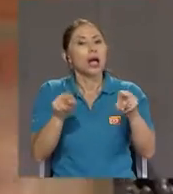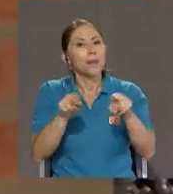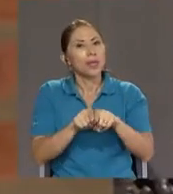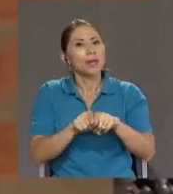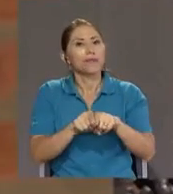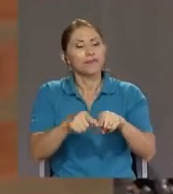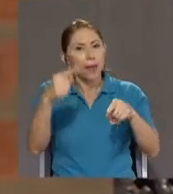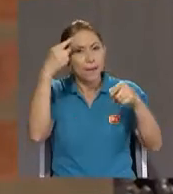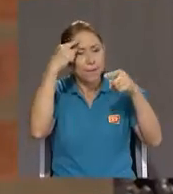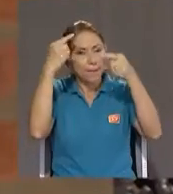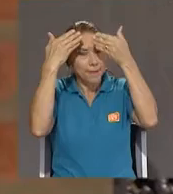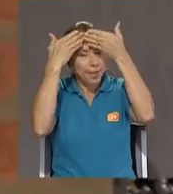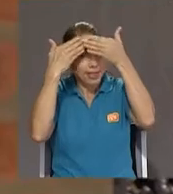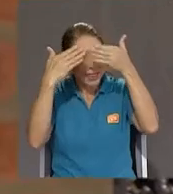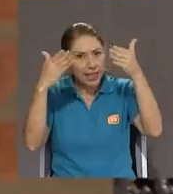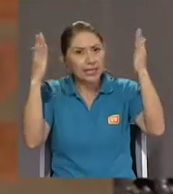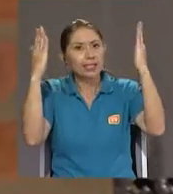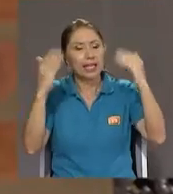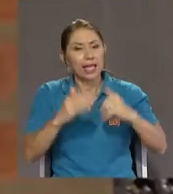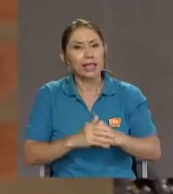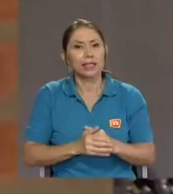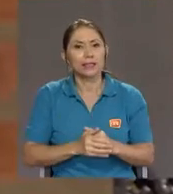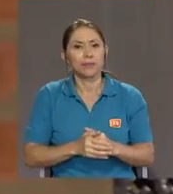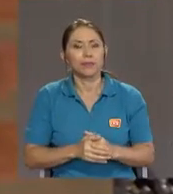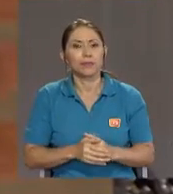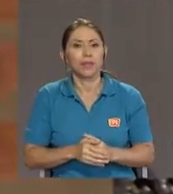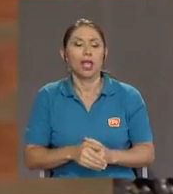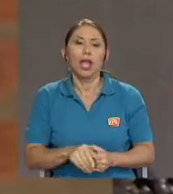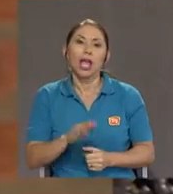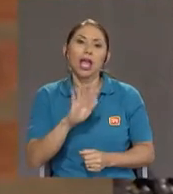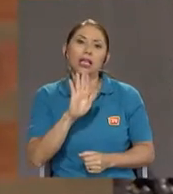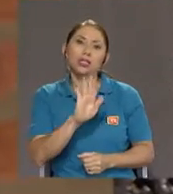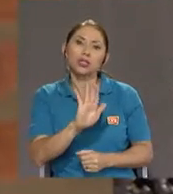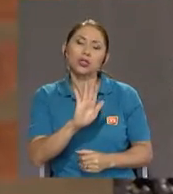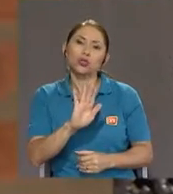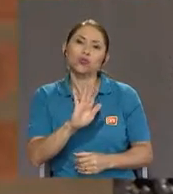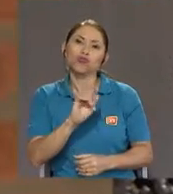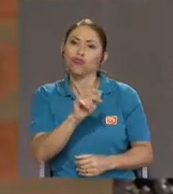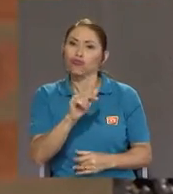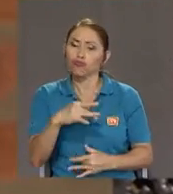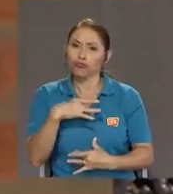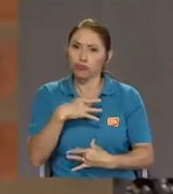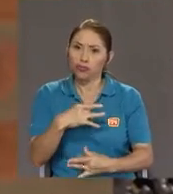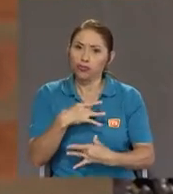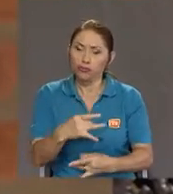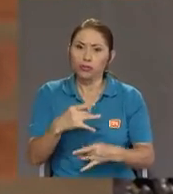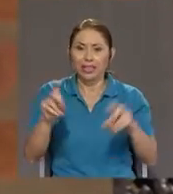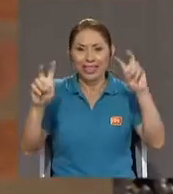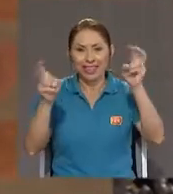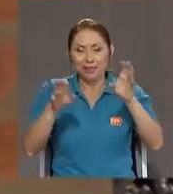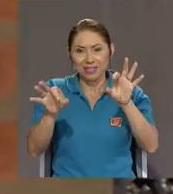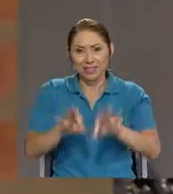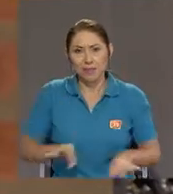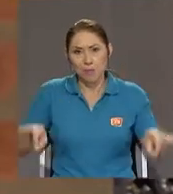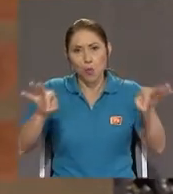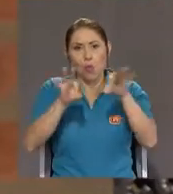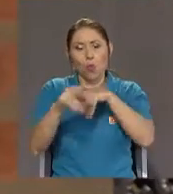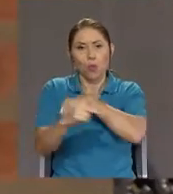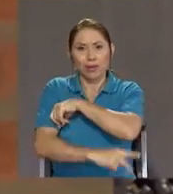abierto mentes de gentes, y es un interesado en los temas importantes del